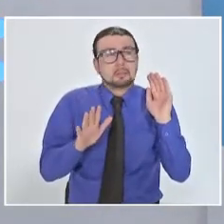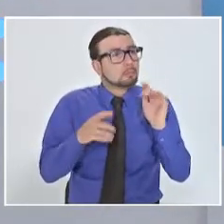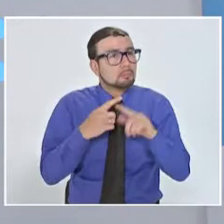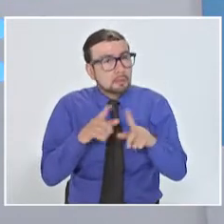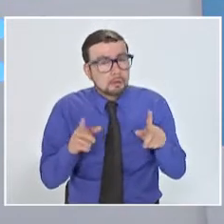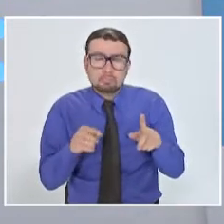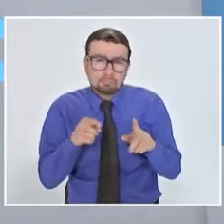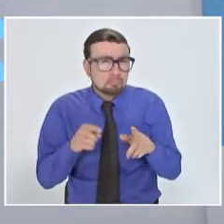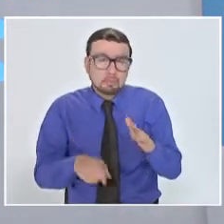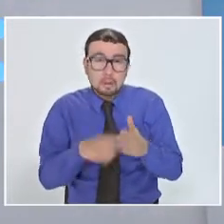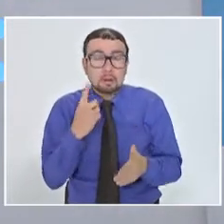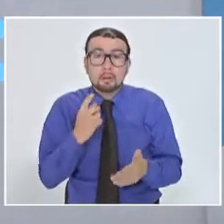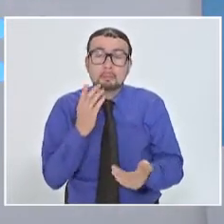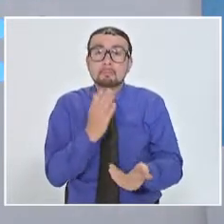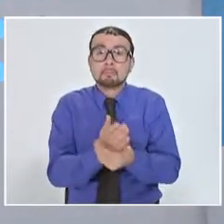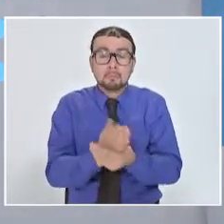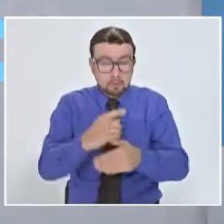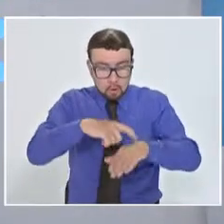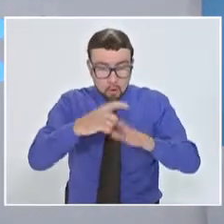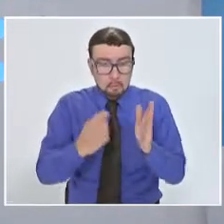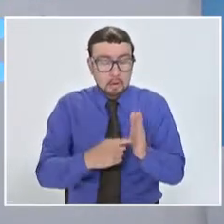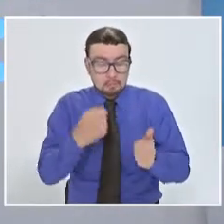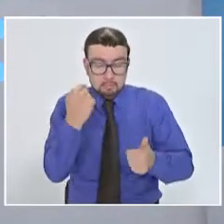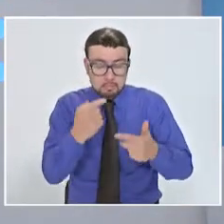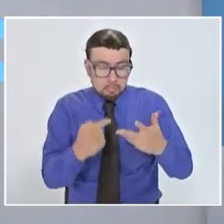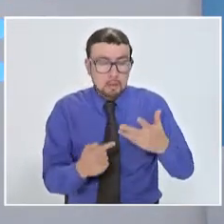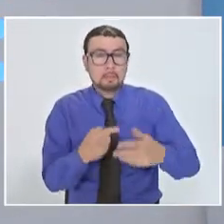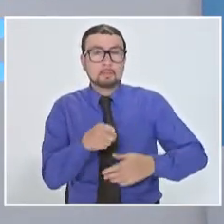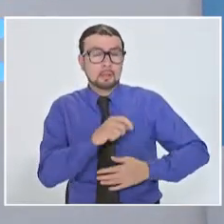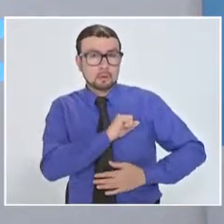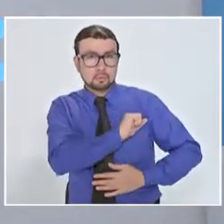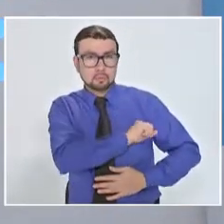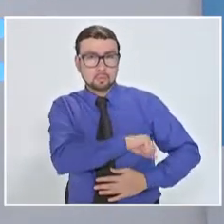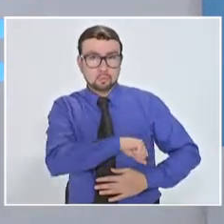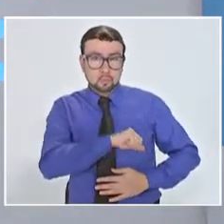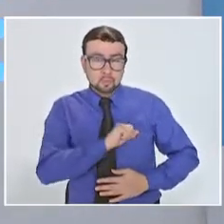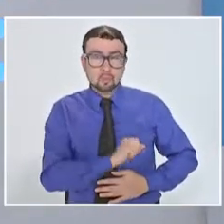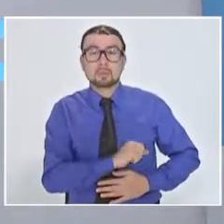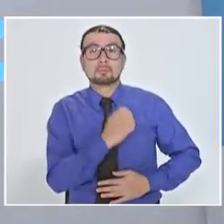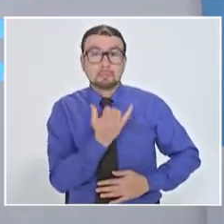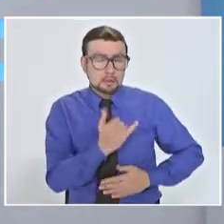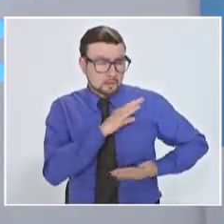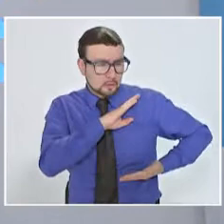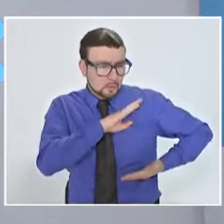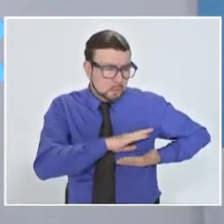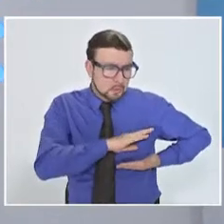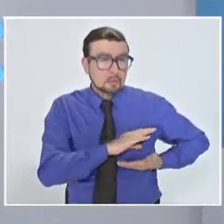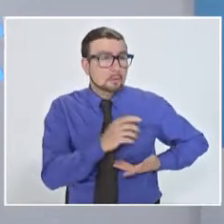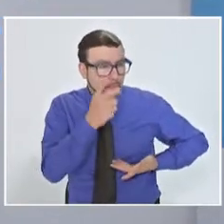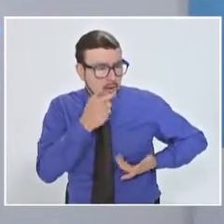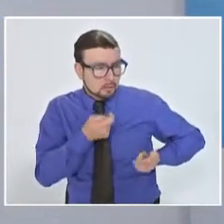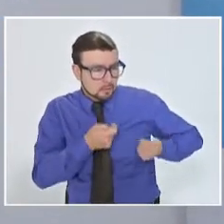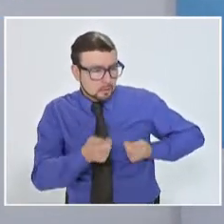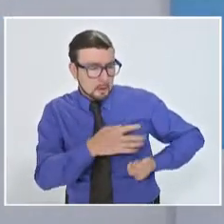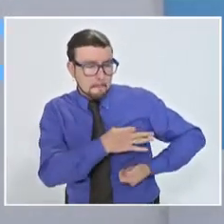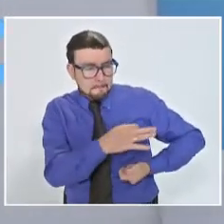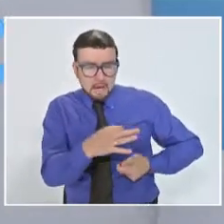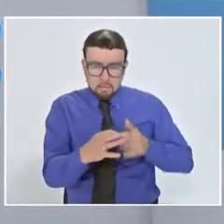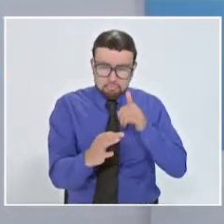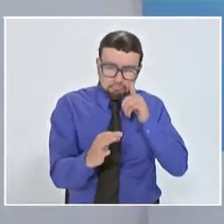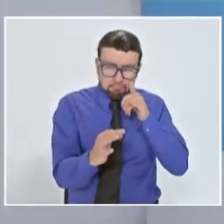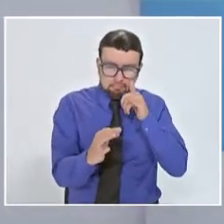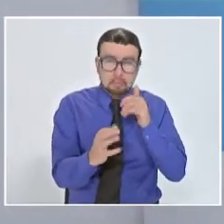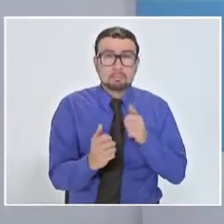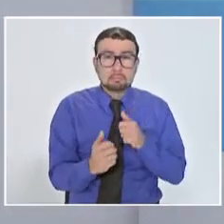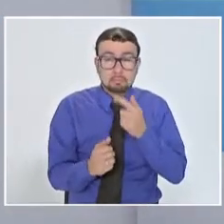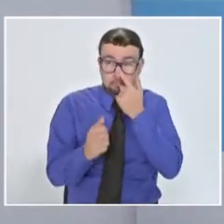el paquete de ecografía, mamografía y la biopsia Trucut, todo reportó negativo para alguna patología. Me dijo,